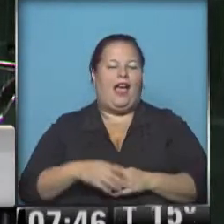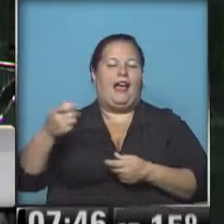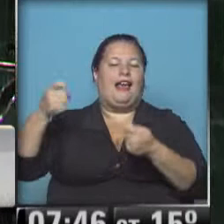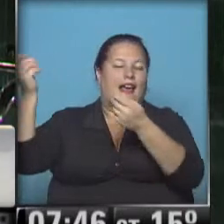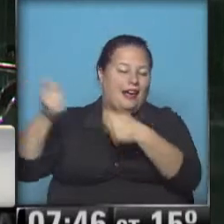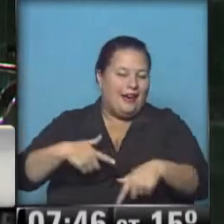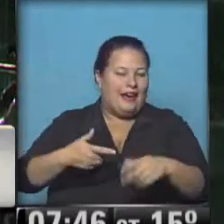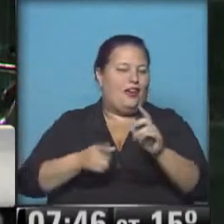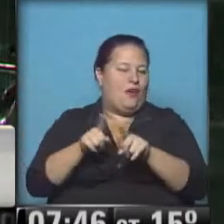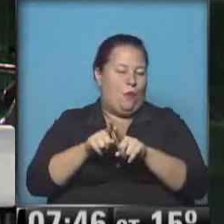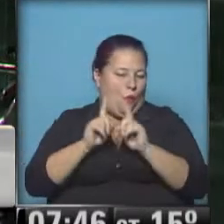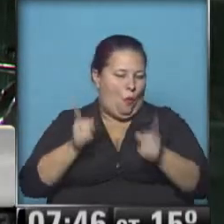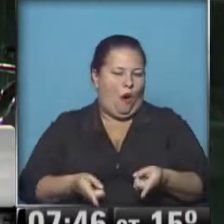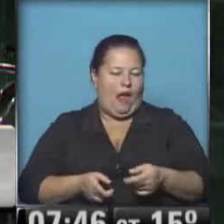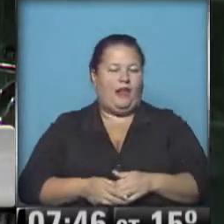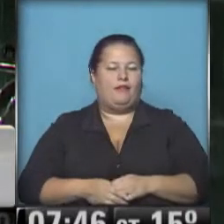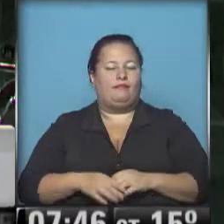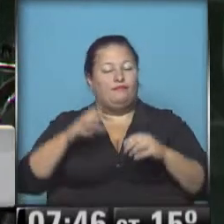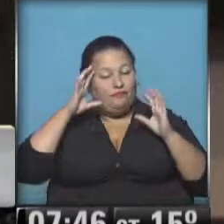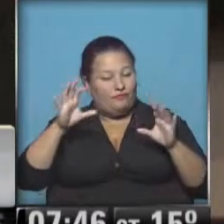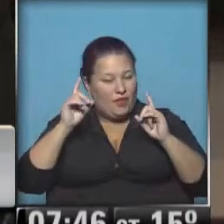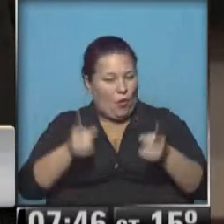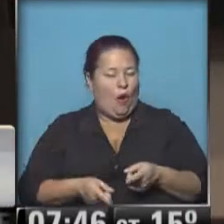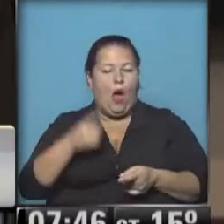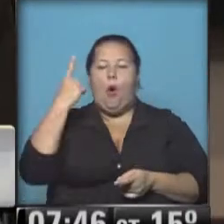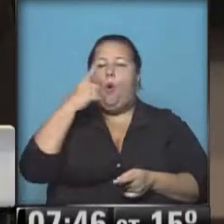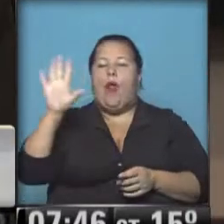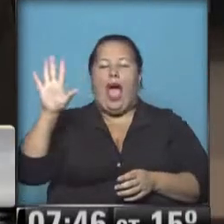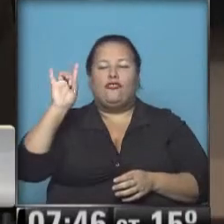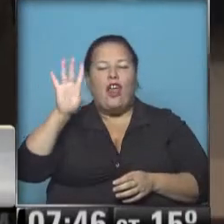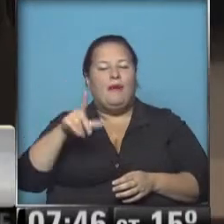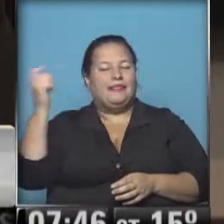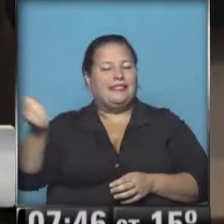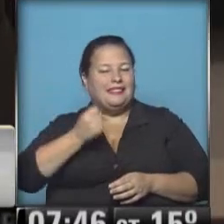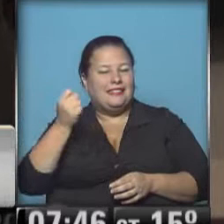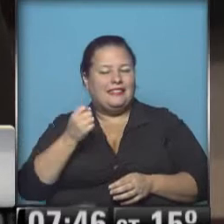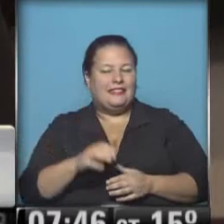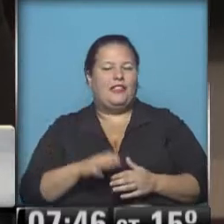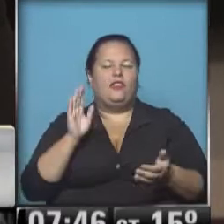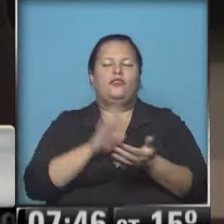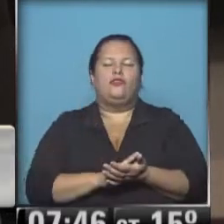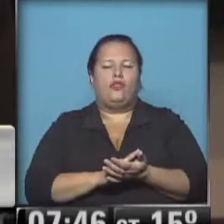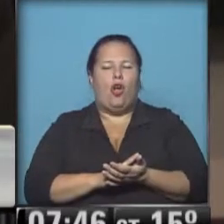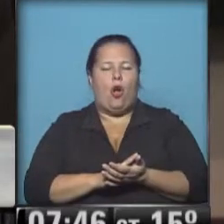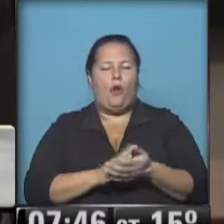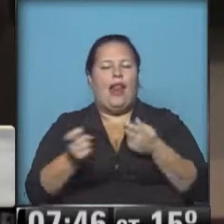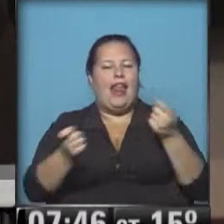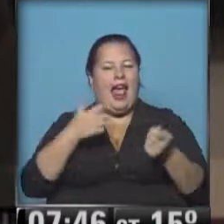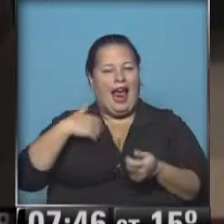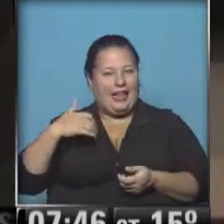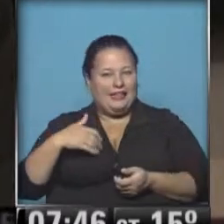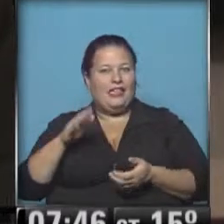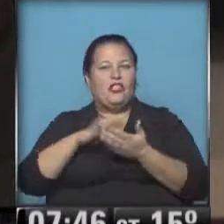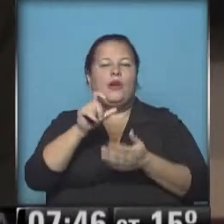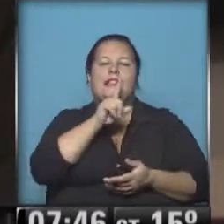puede igualarse recordemos igualmente que la única vez que intentó hacerlo sobre una operación en argentina fue